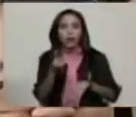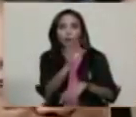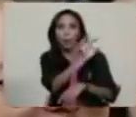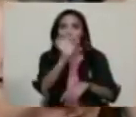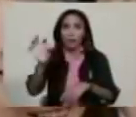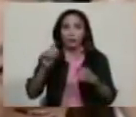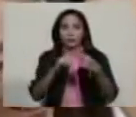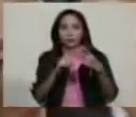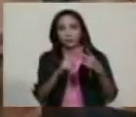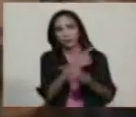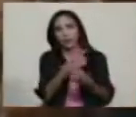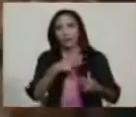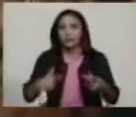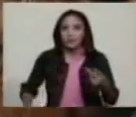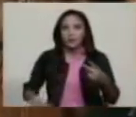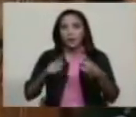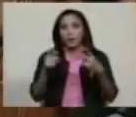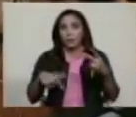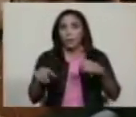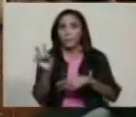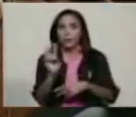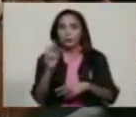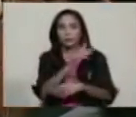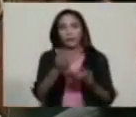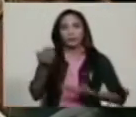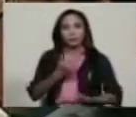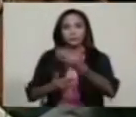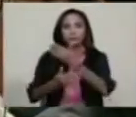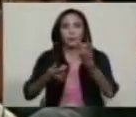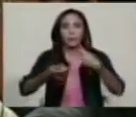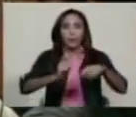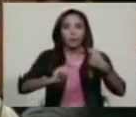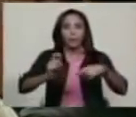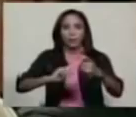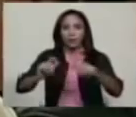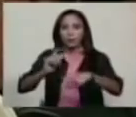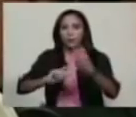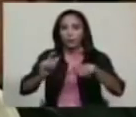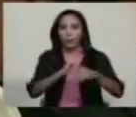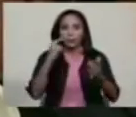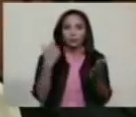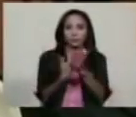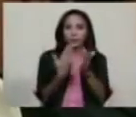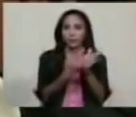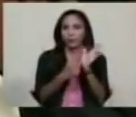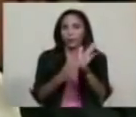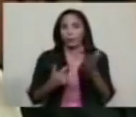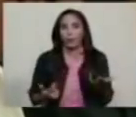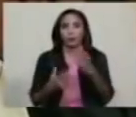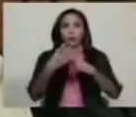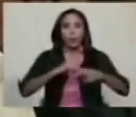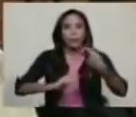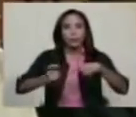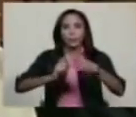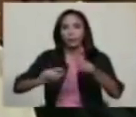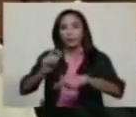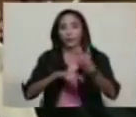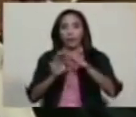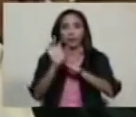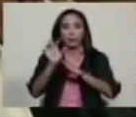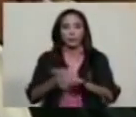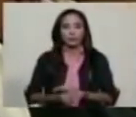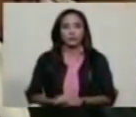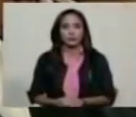esta primera feria de importación en Shanghái para dar a conocer la capacidad de exportación de